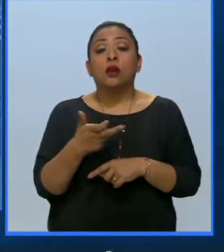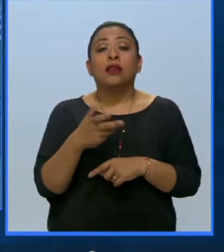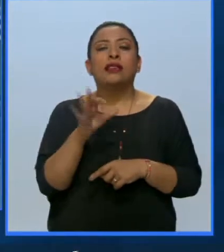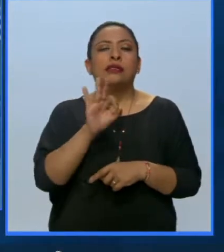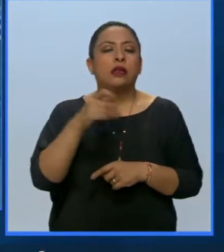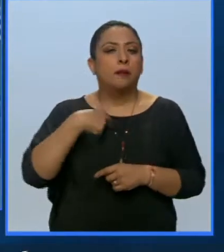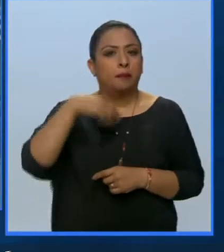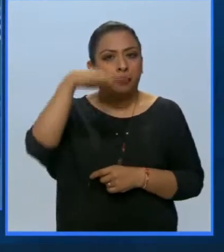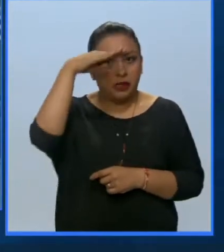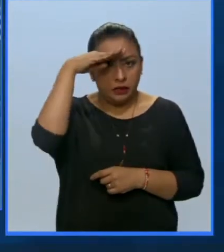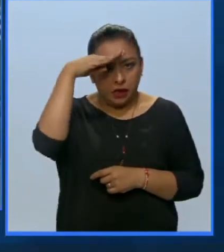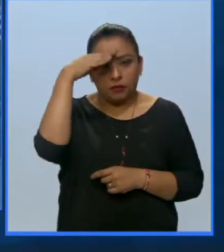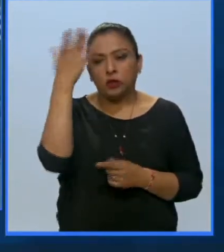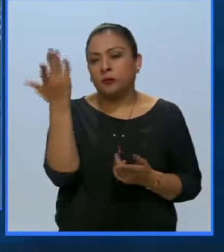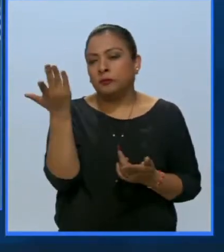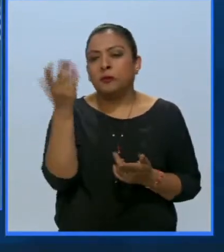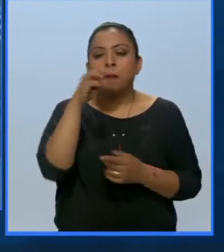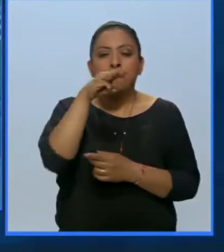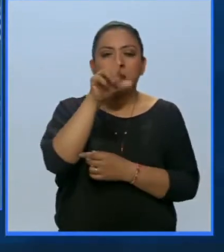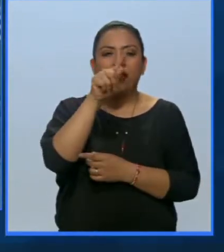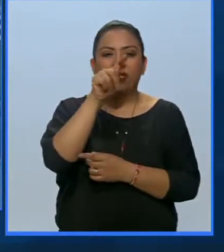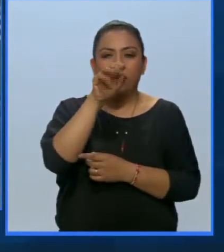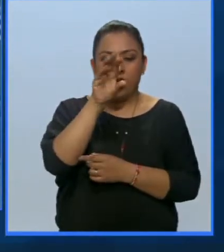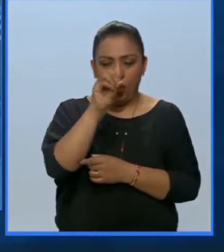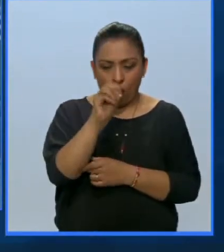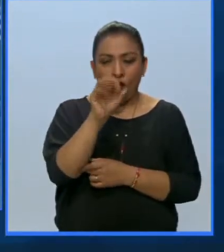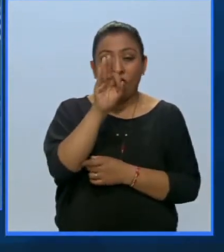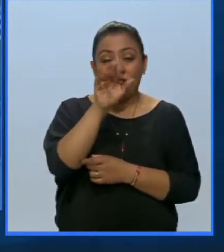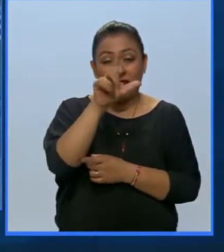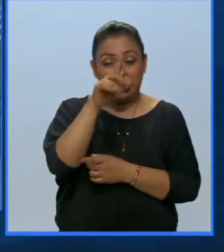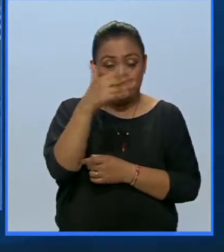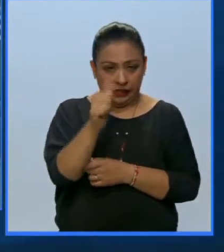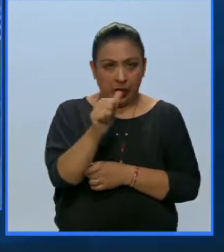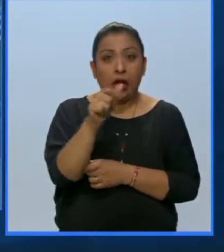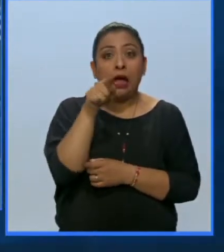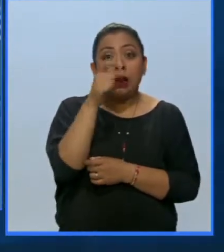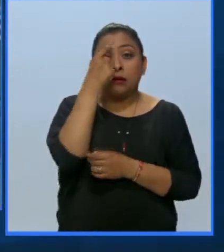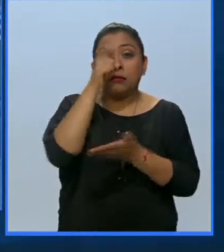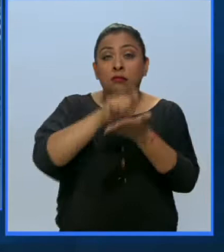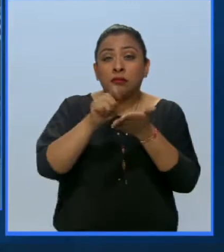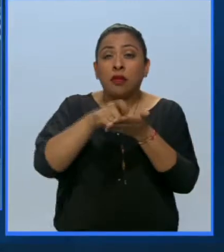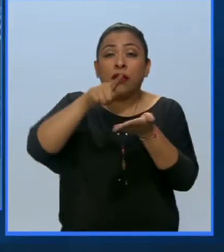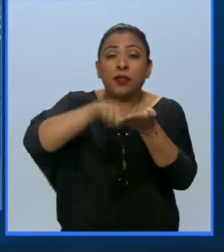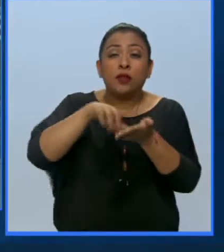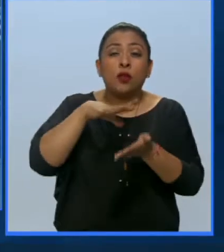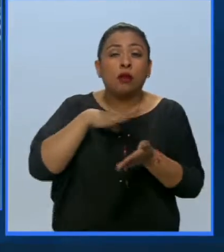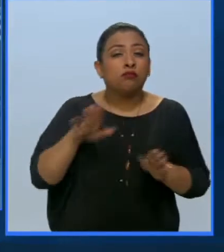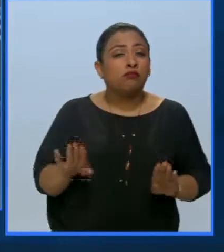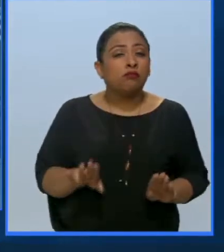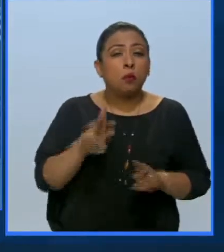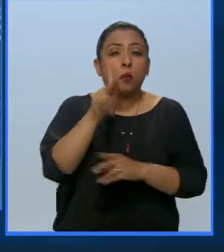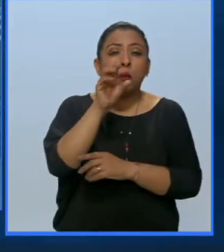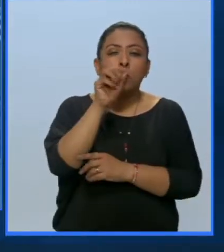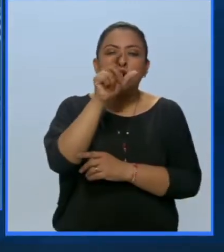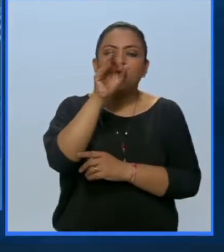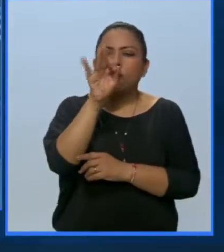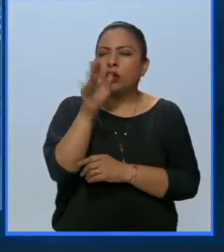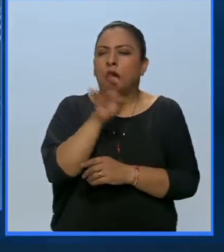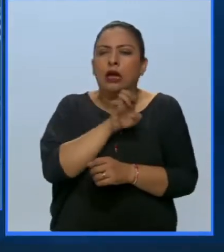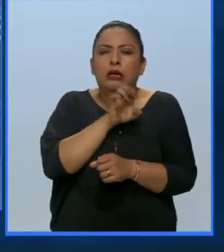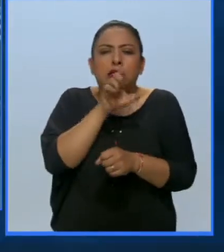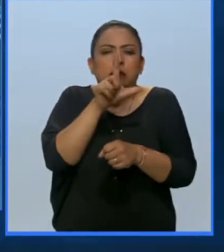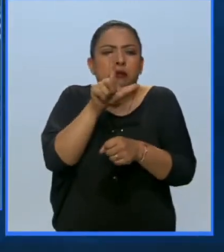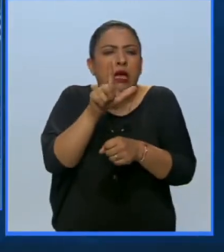nos ponemos a pensar, por ejemplo, en el caso de Mateo Flecha, que es un compositor que maneja la polifonía tan, tan